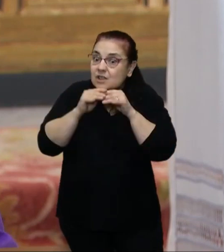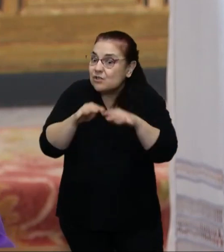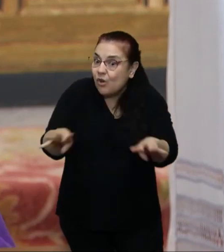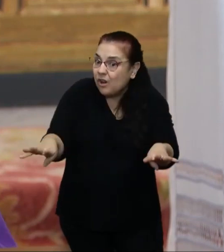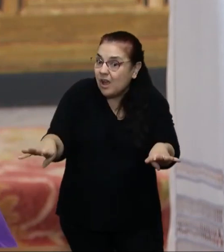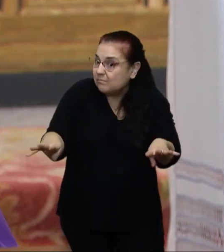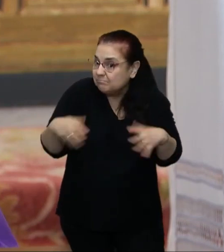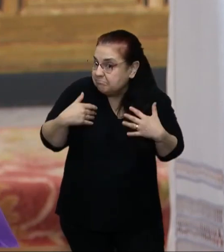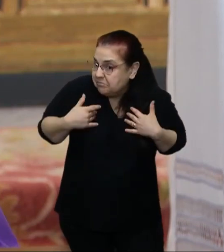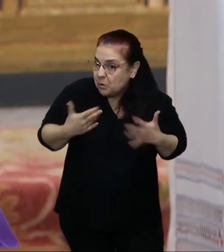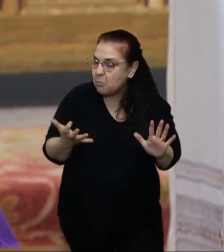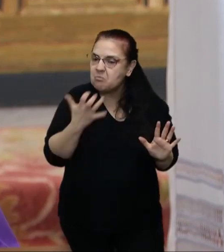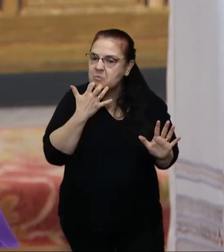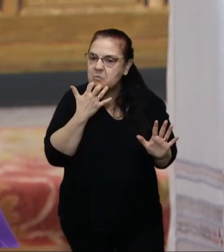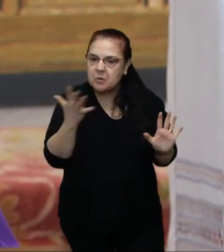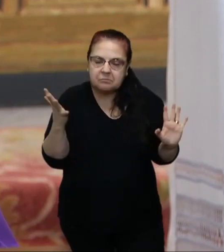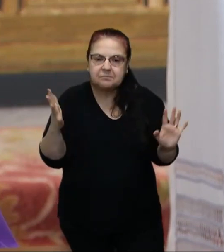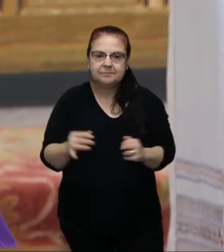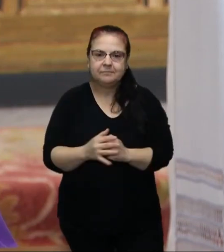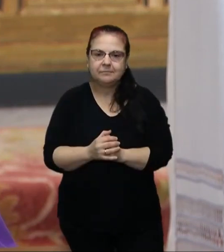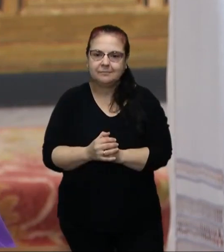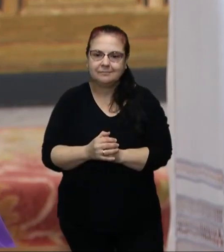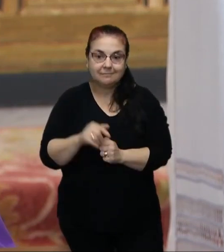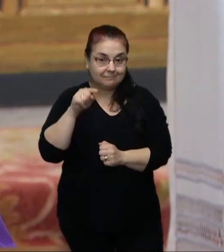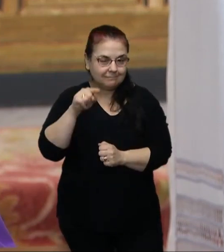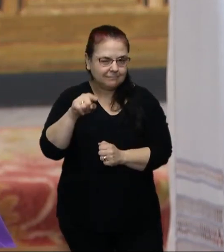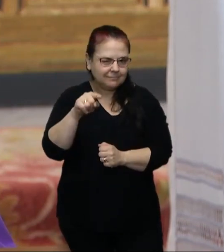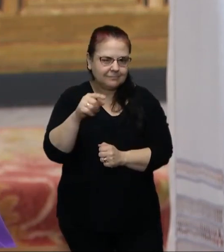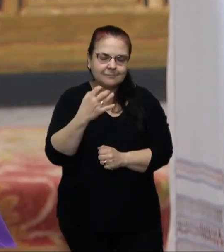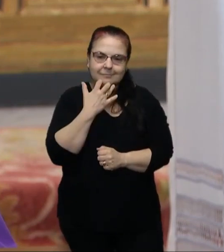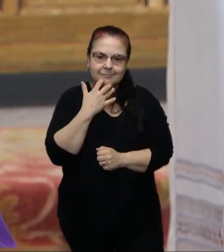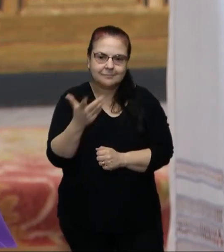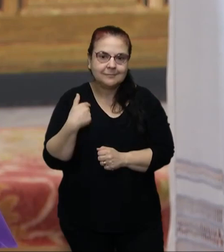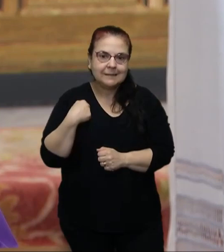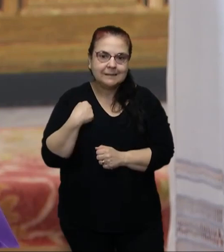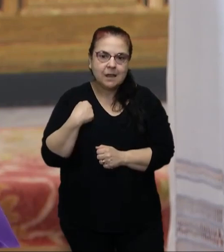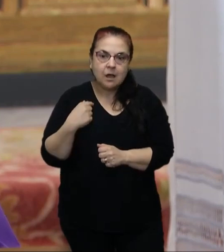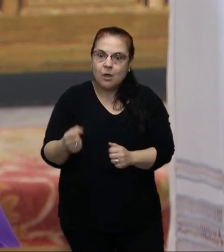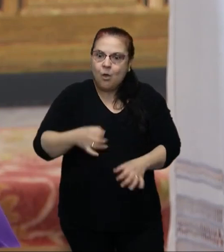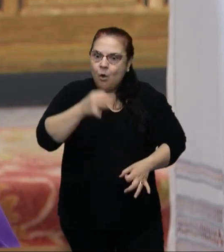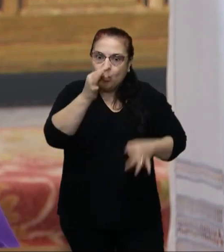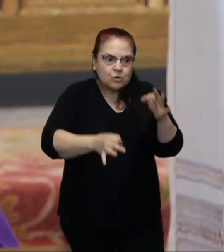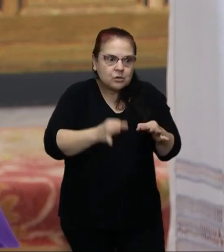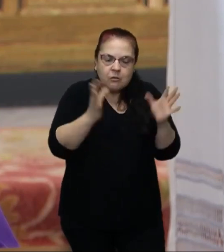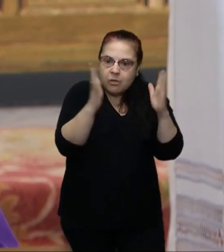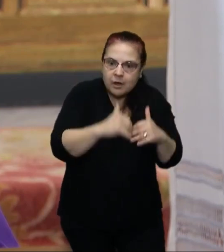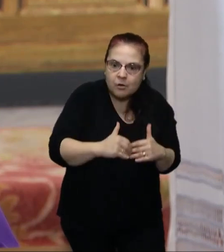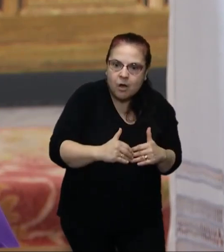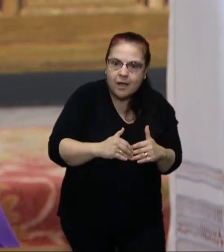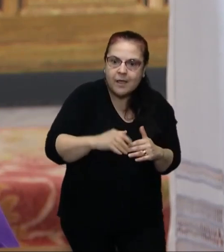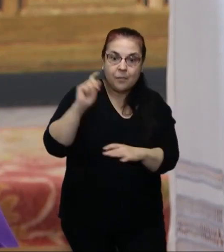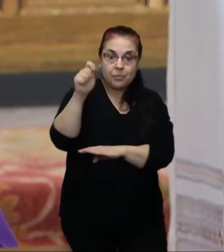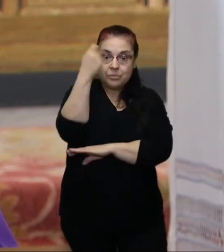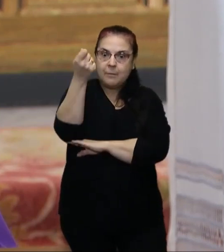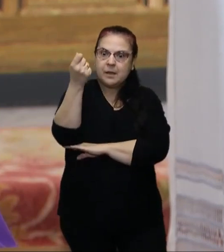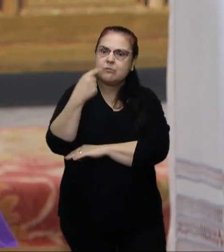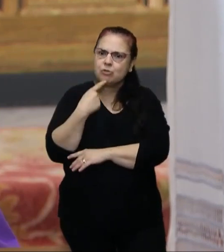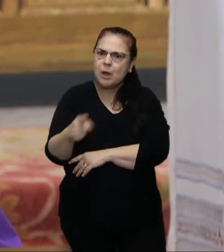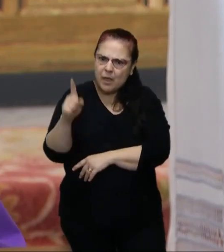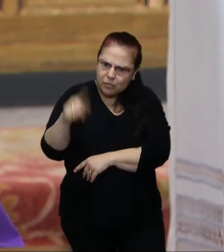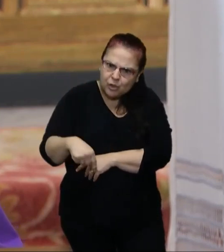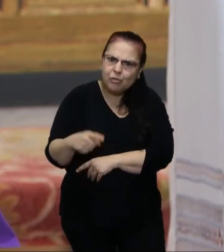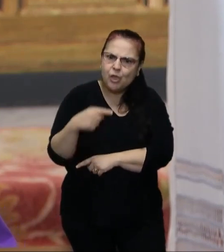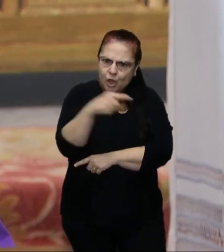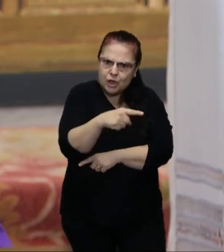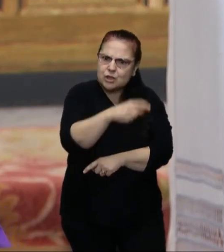no tenía nada que ver con él. Y al ver esa historia, donde hay una enorme injusticia, David termina exclamando: ese hombre merece la